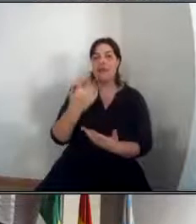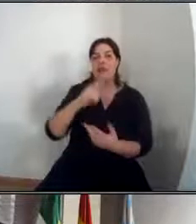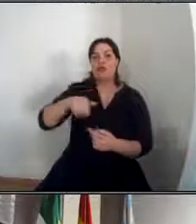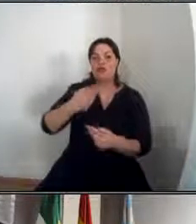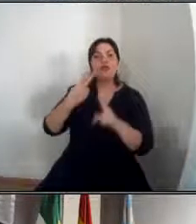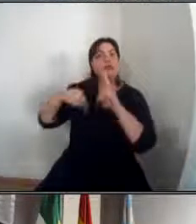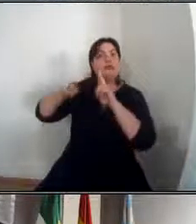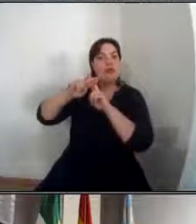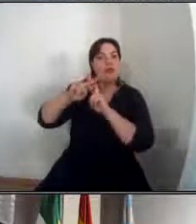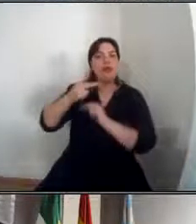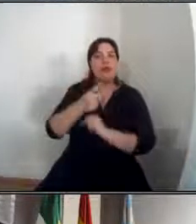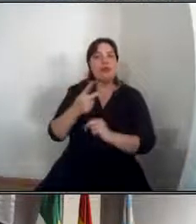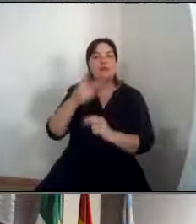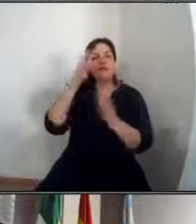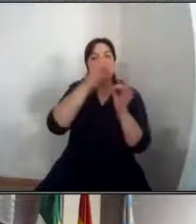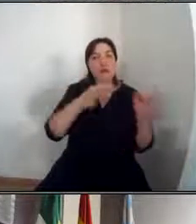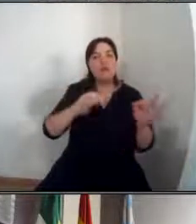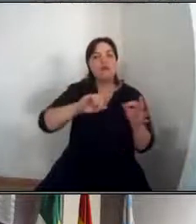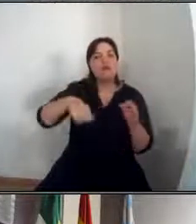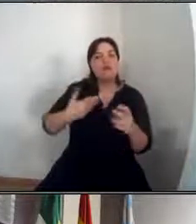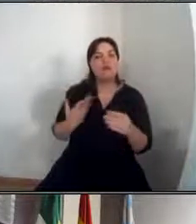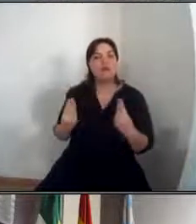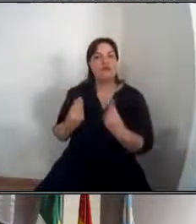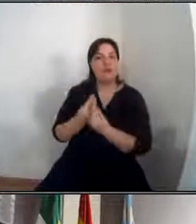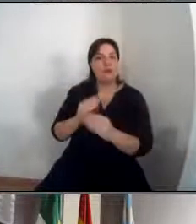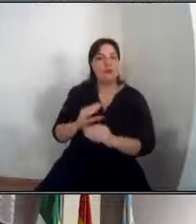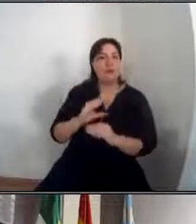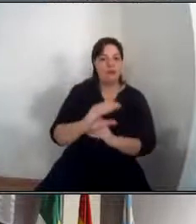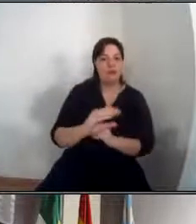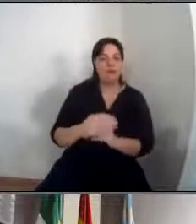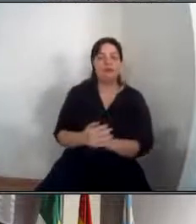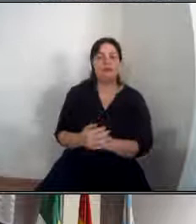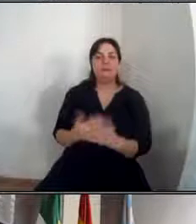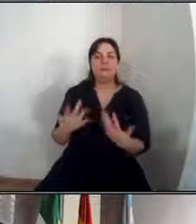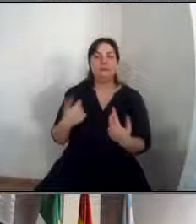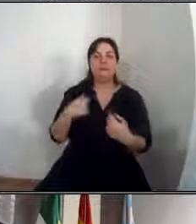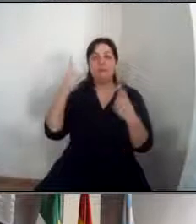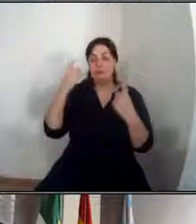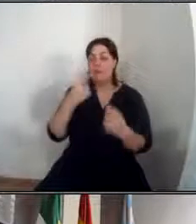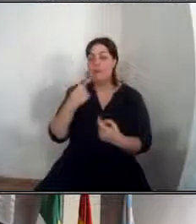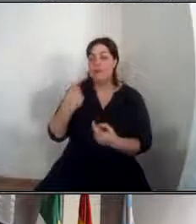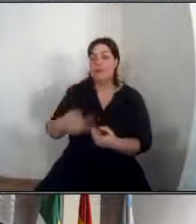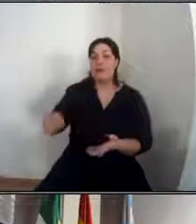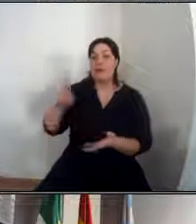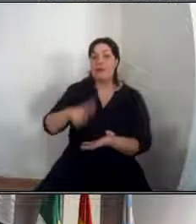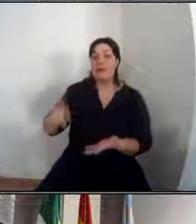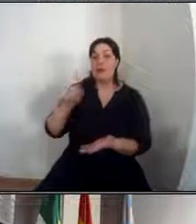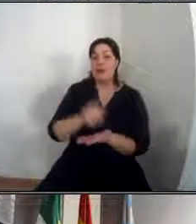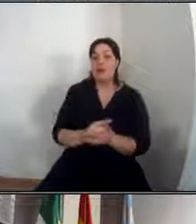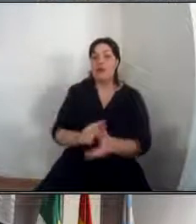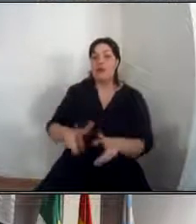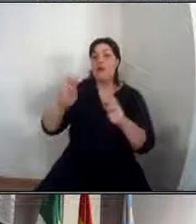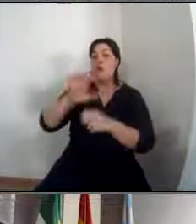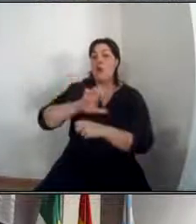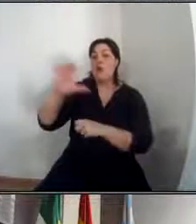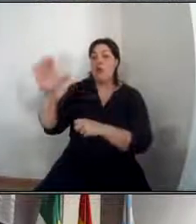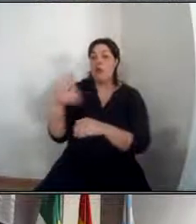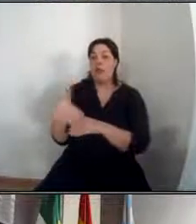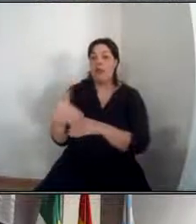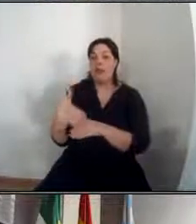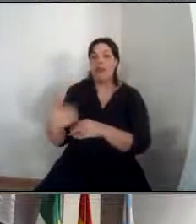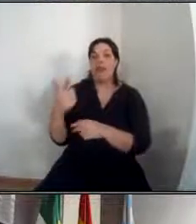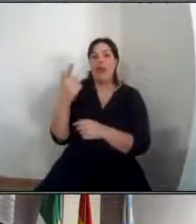pequeños municipios. Insisto, la nueva Europa está a la vuelta de la esquina, requiere